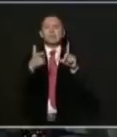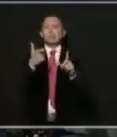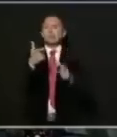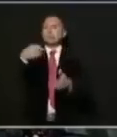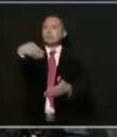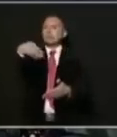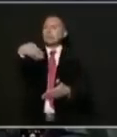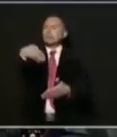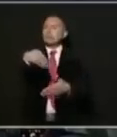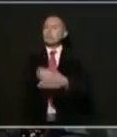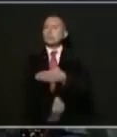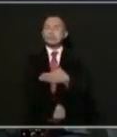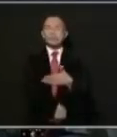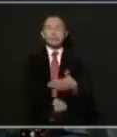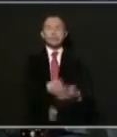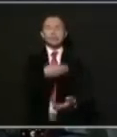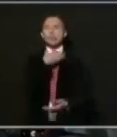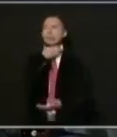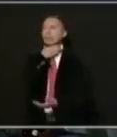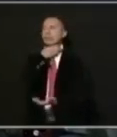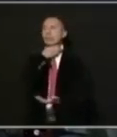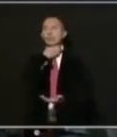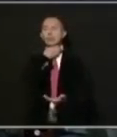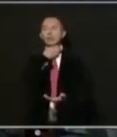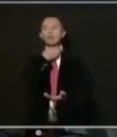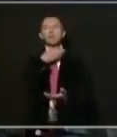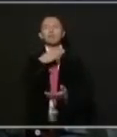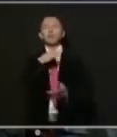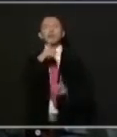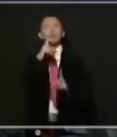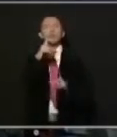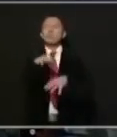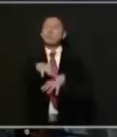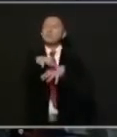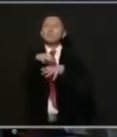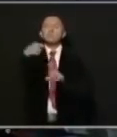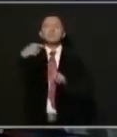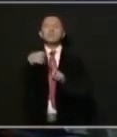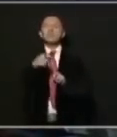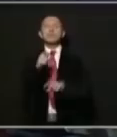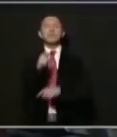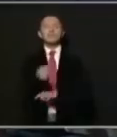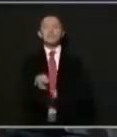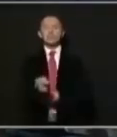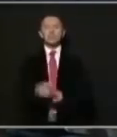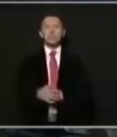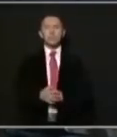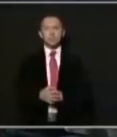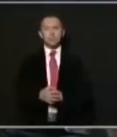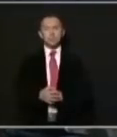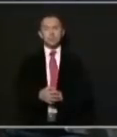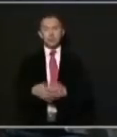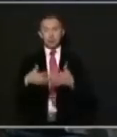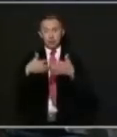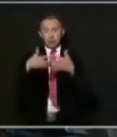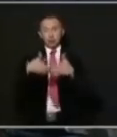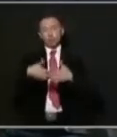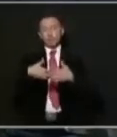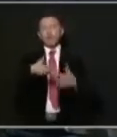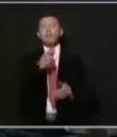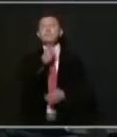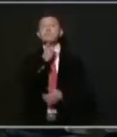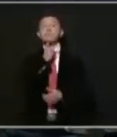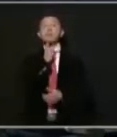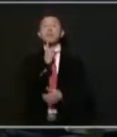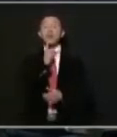sobre todo en lo que tiene que ver con la industria petrolera y